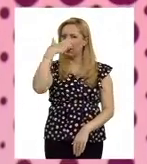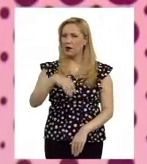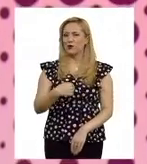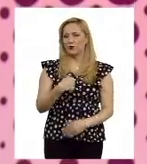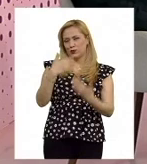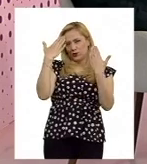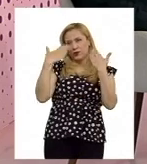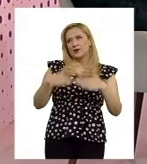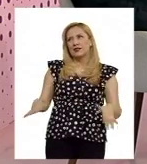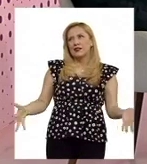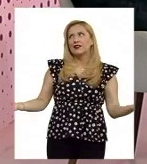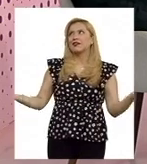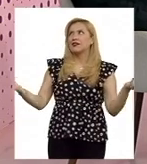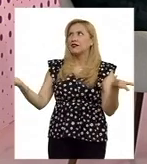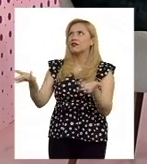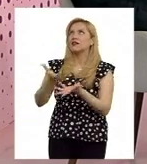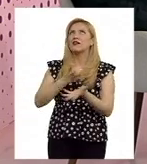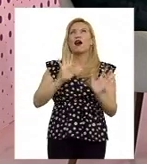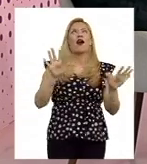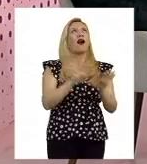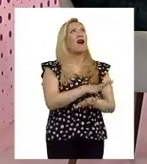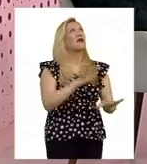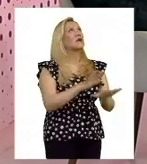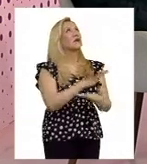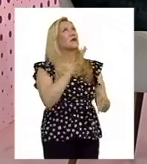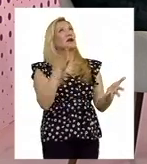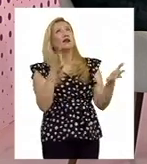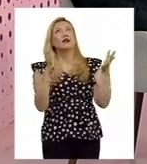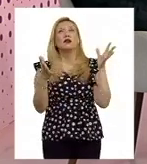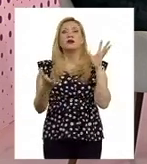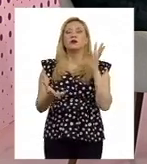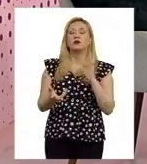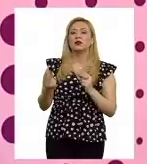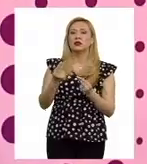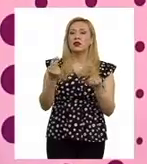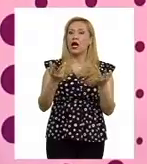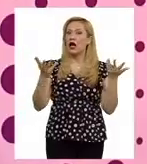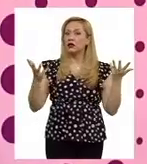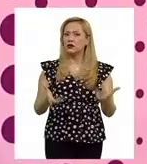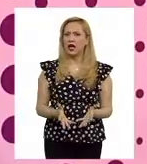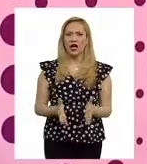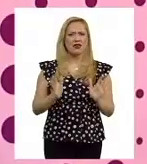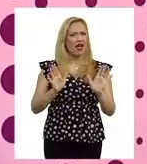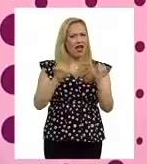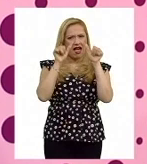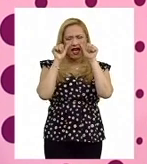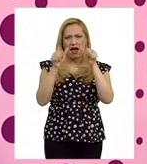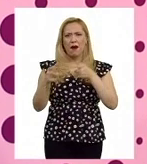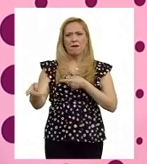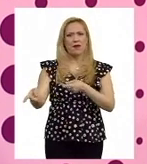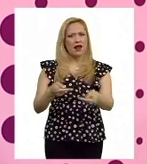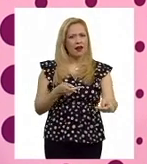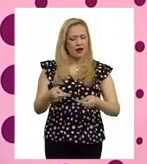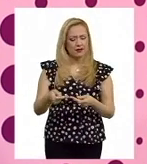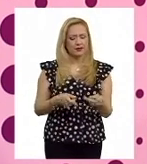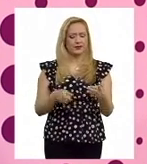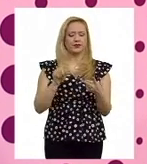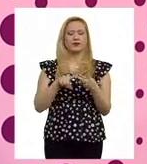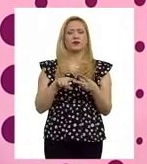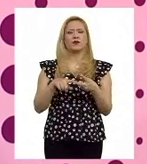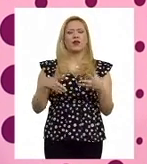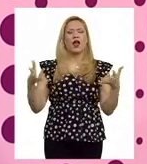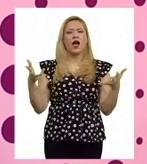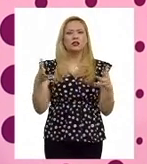la necesidad de tomar acciones concretas, ¿no? En la planeación de la